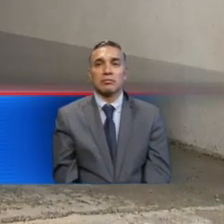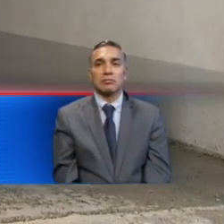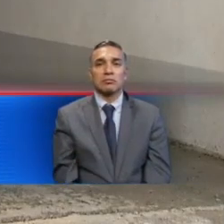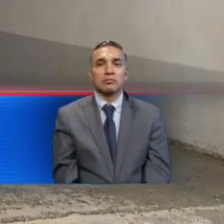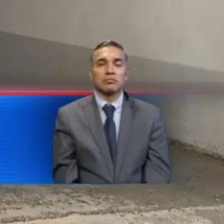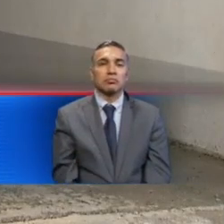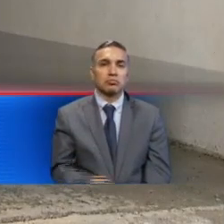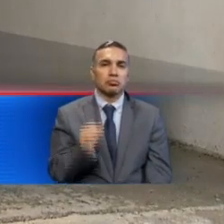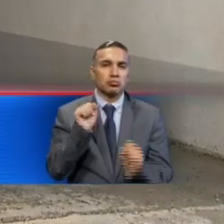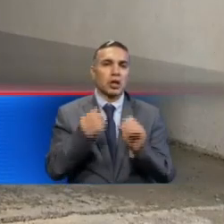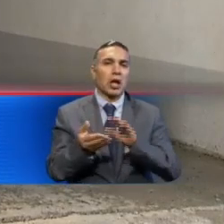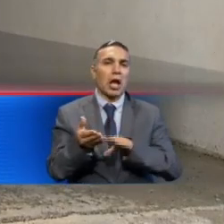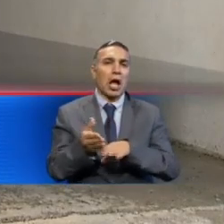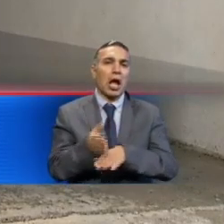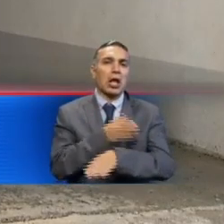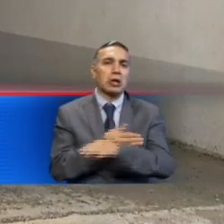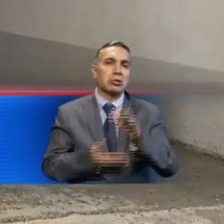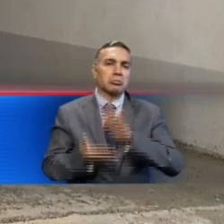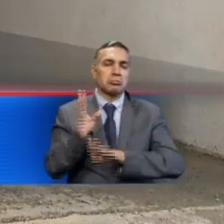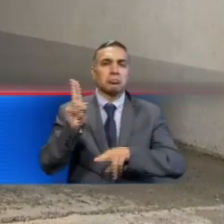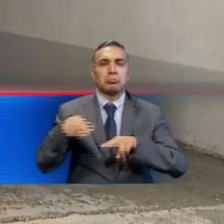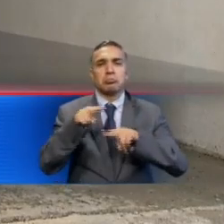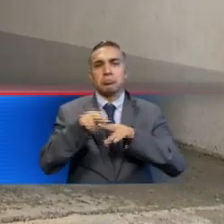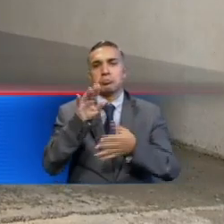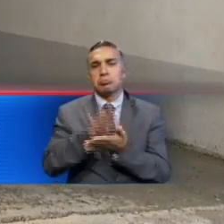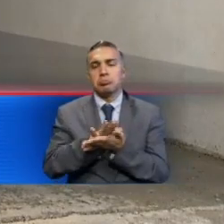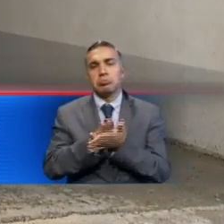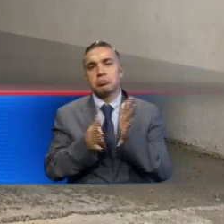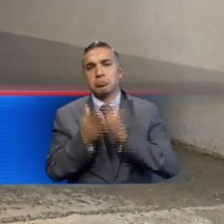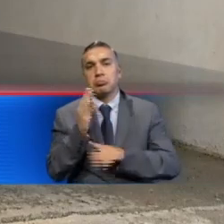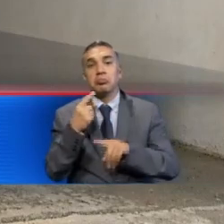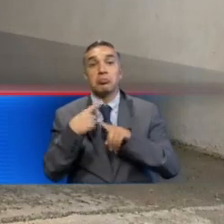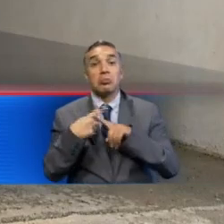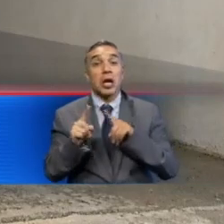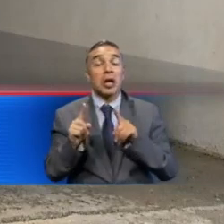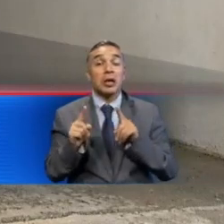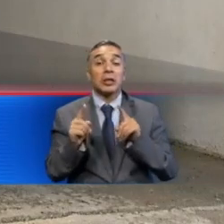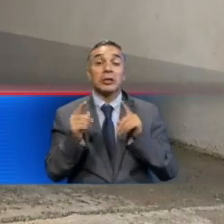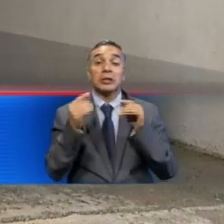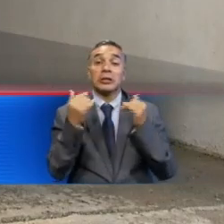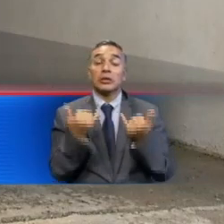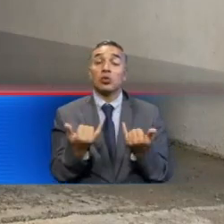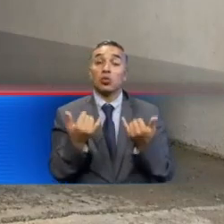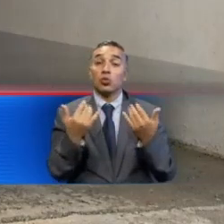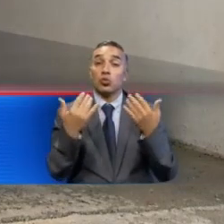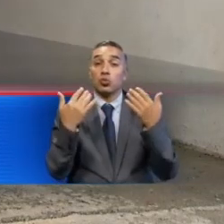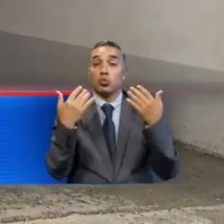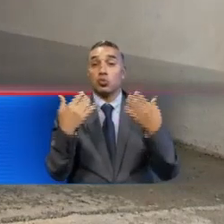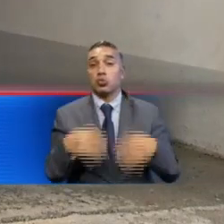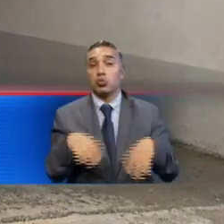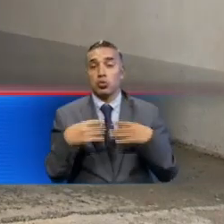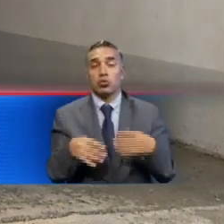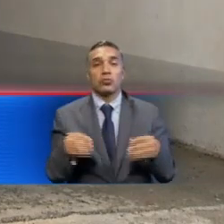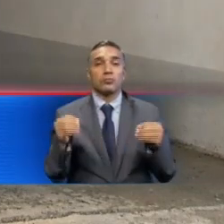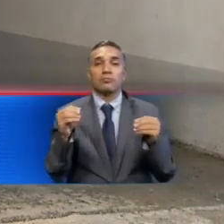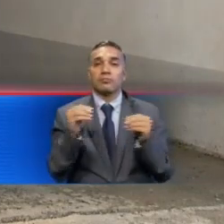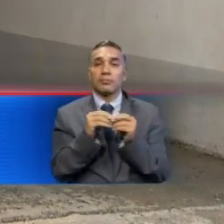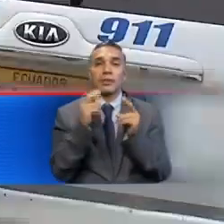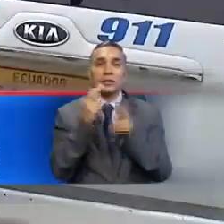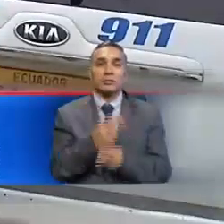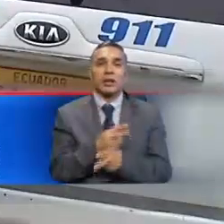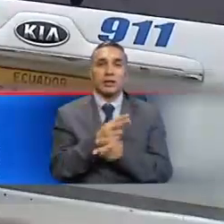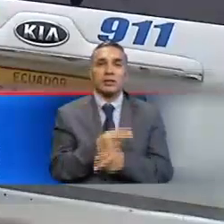uno podría salir cualquier momento, cualquier rato podría salir, pero y ahora ha vuelto hecho más